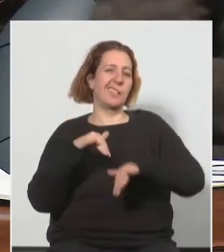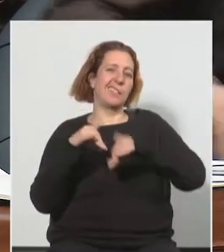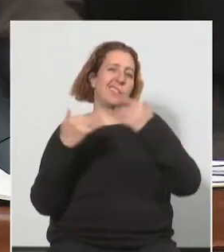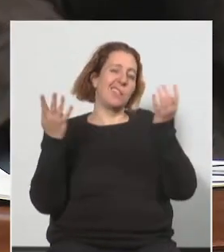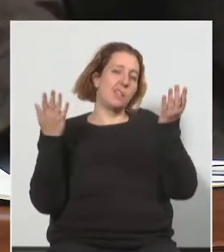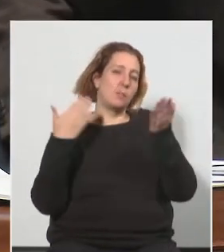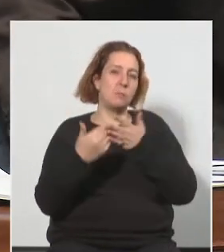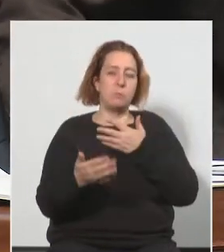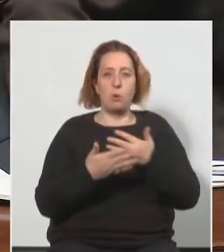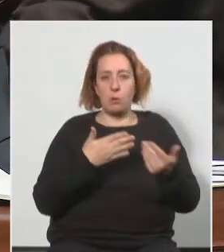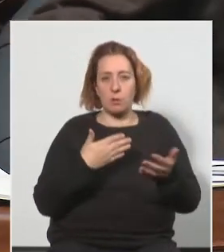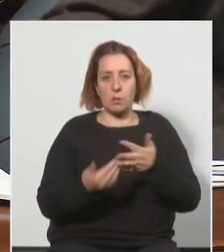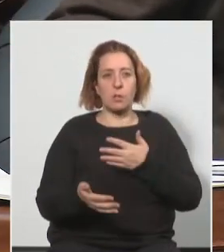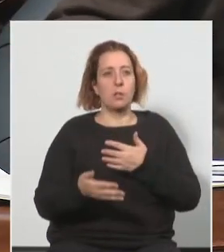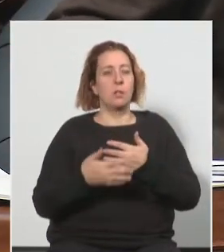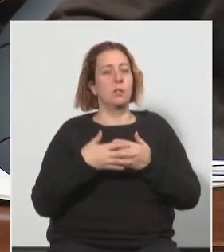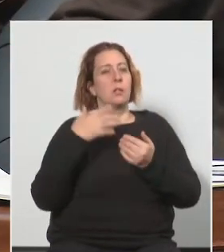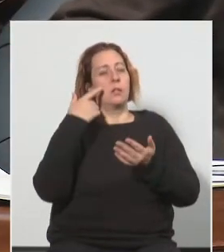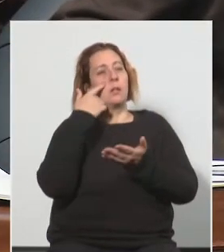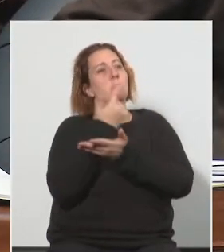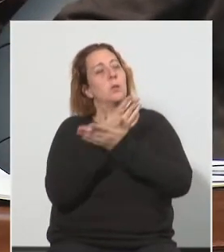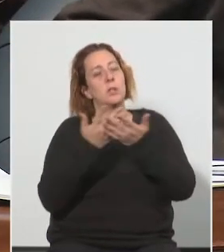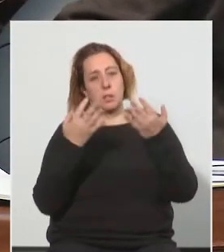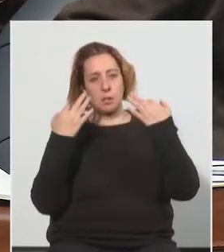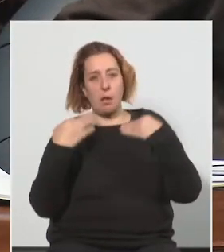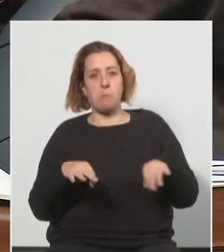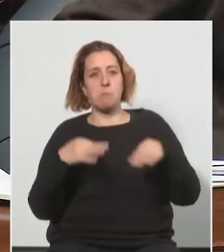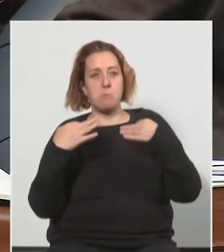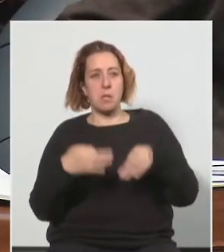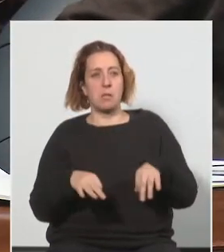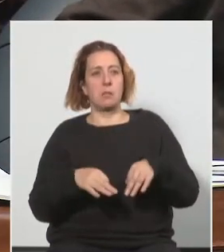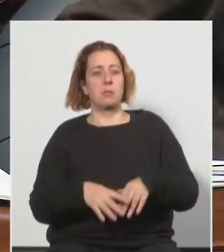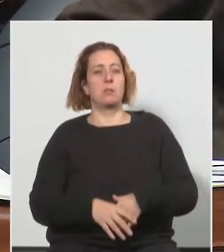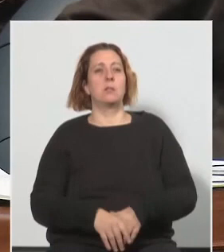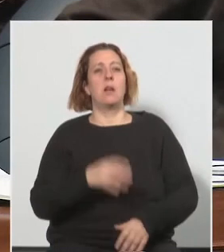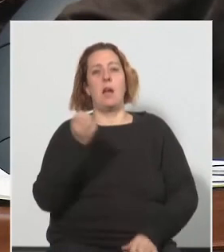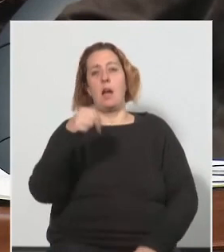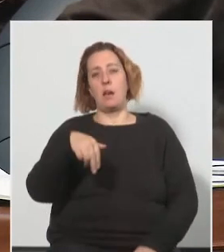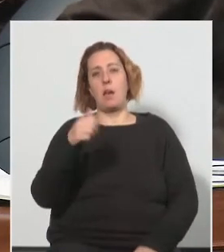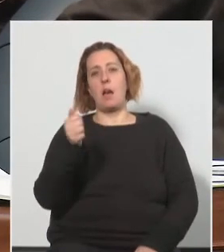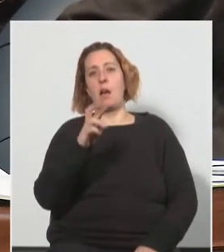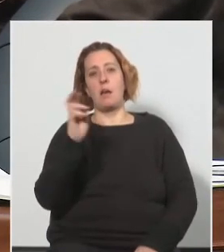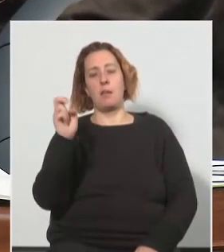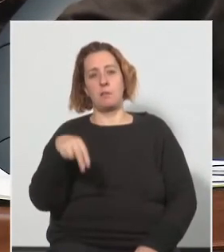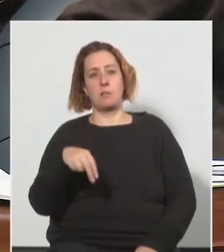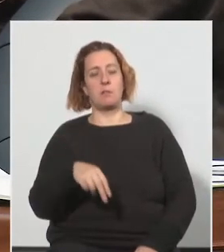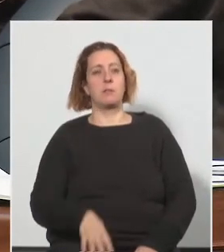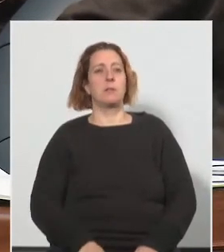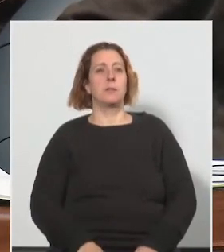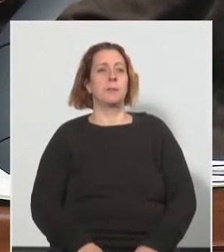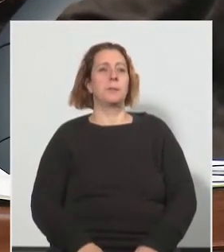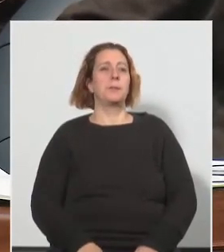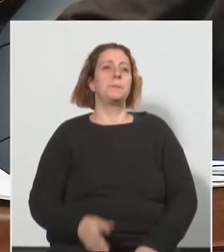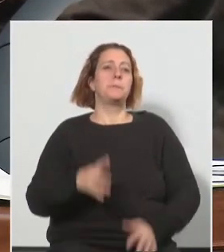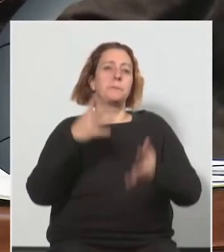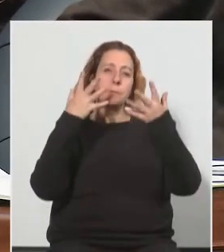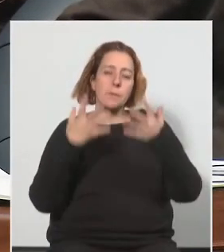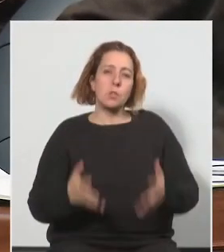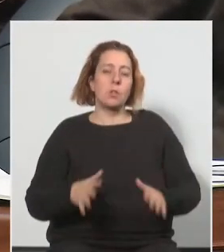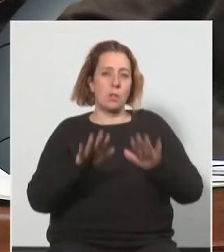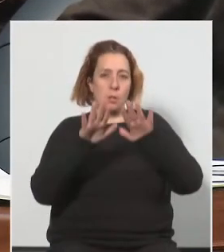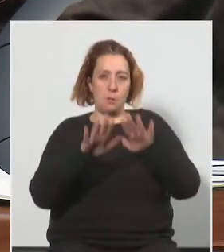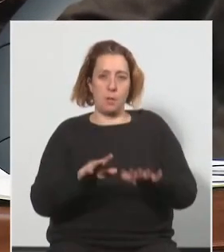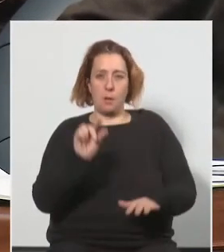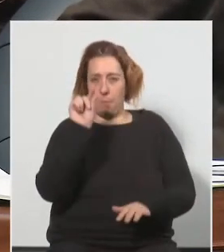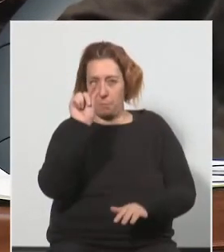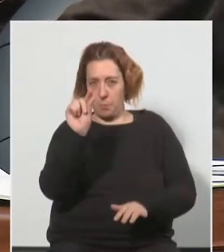banalización que describe también Hannah Arendt. Yo quiero detenerme un poco